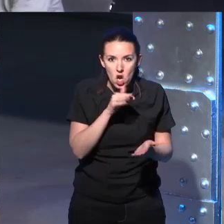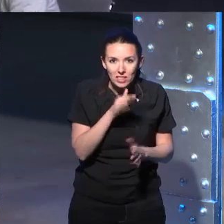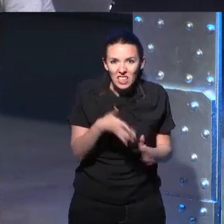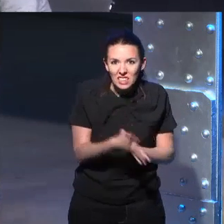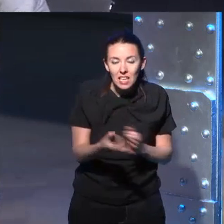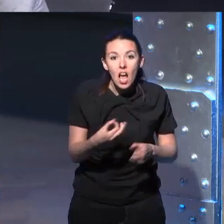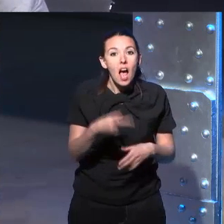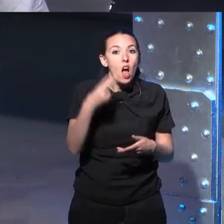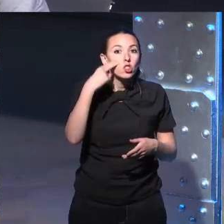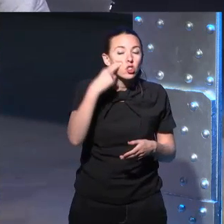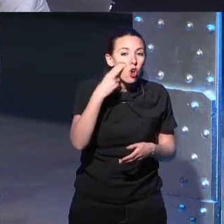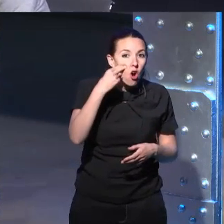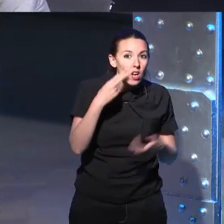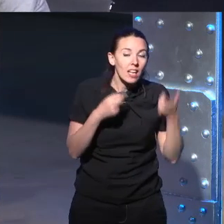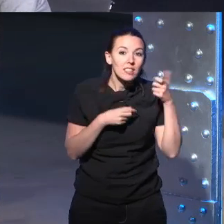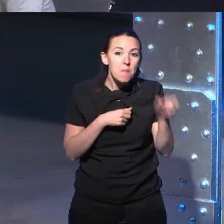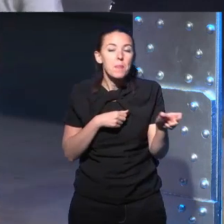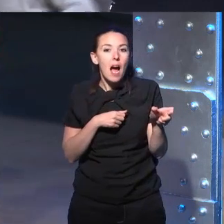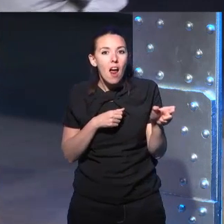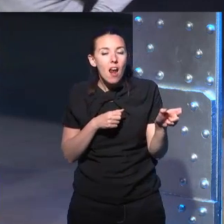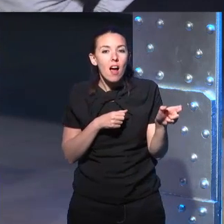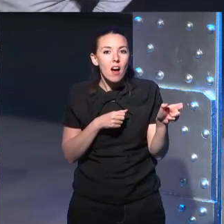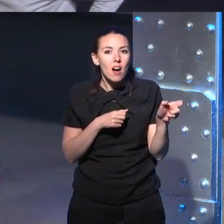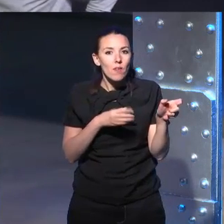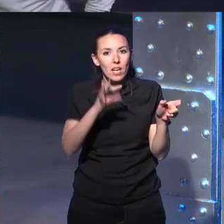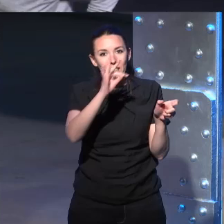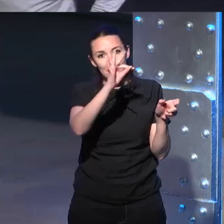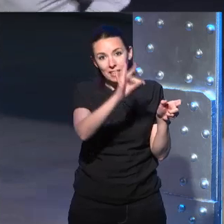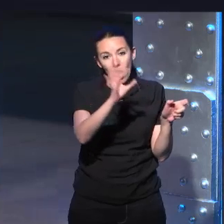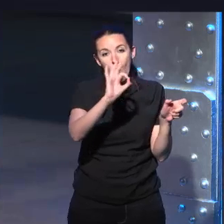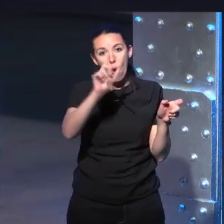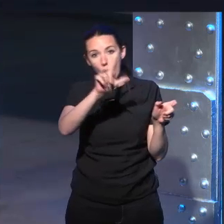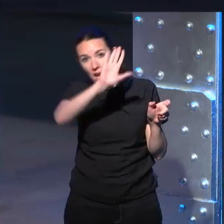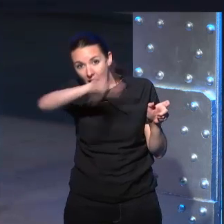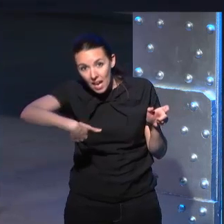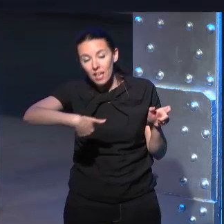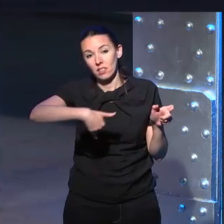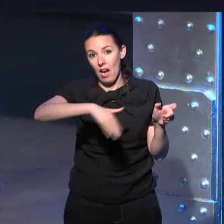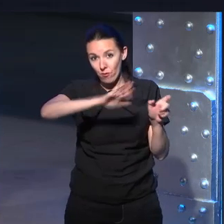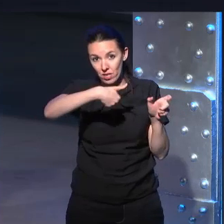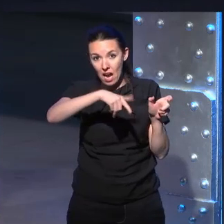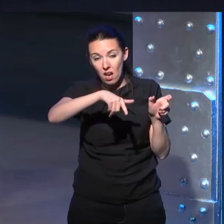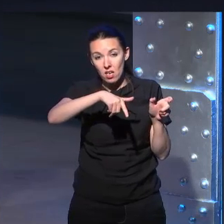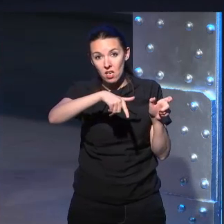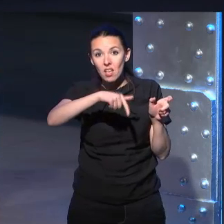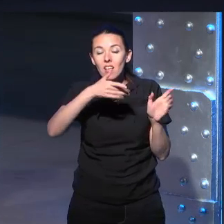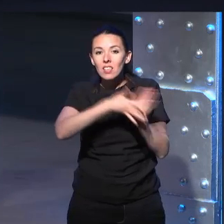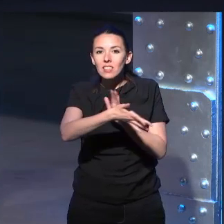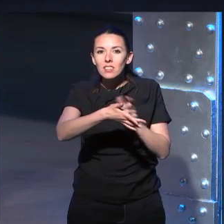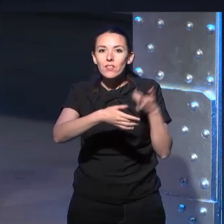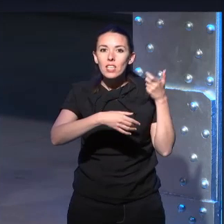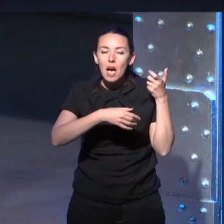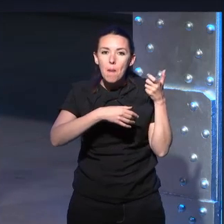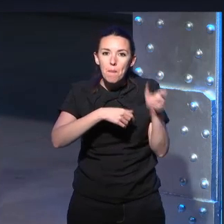de chocolate, las palabras que acaban con T o con L, atole, chocolate, coyotl, son palabras